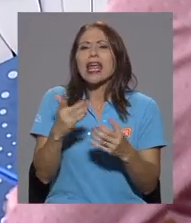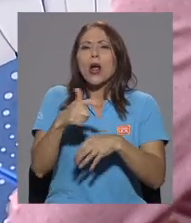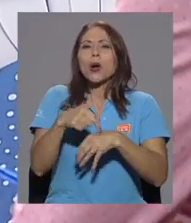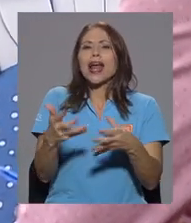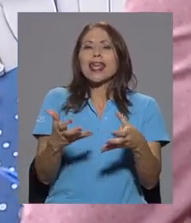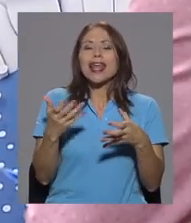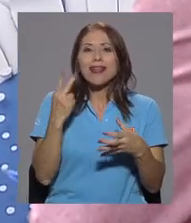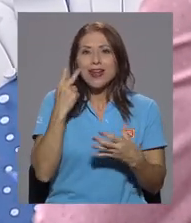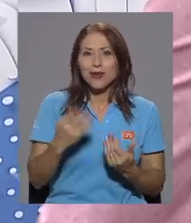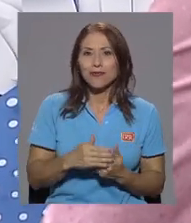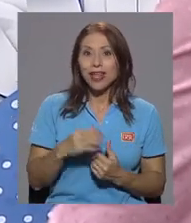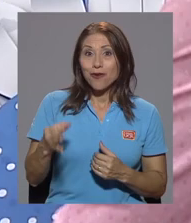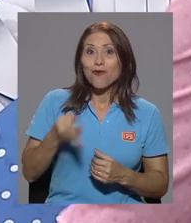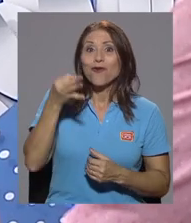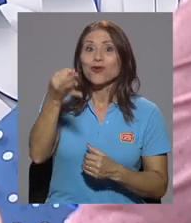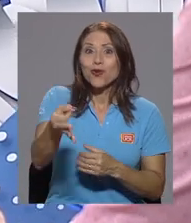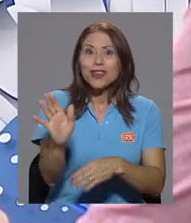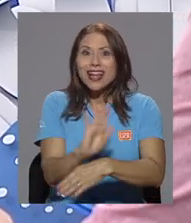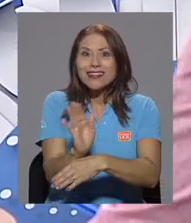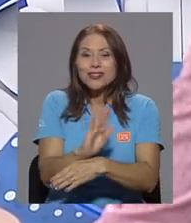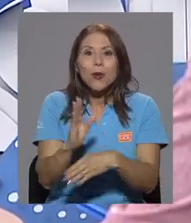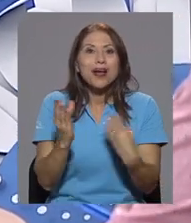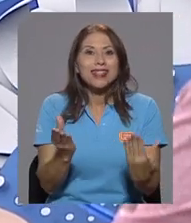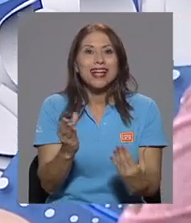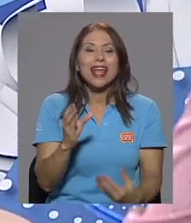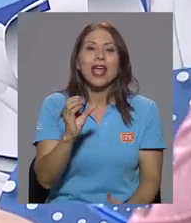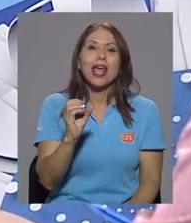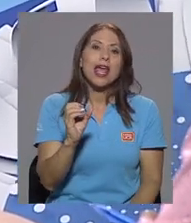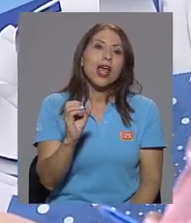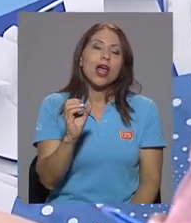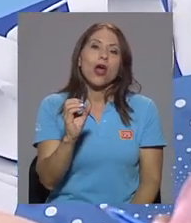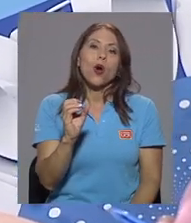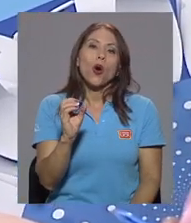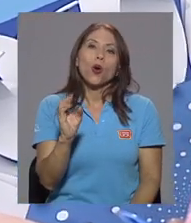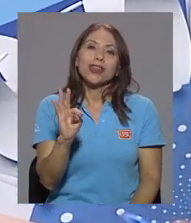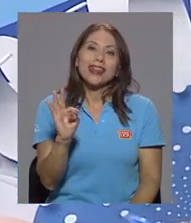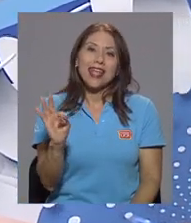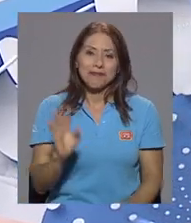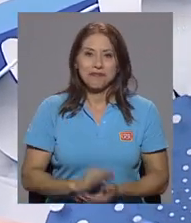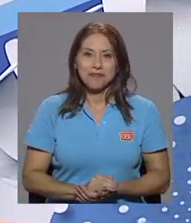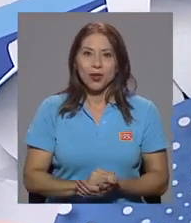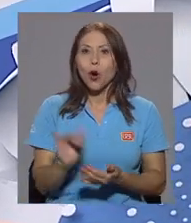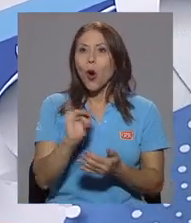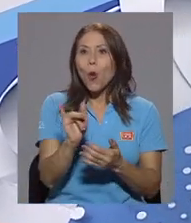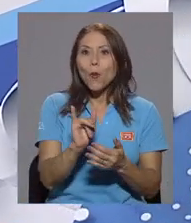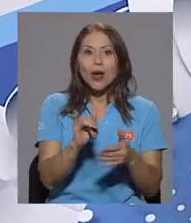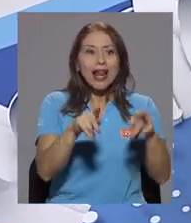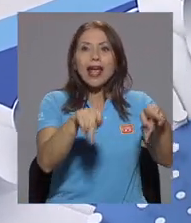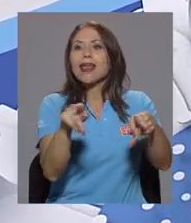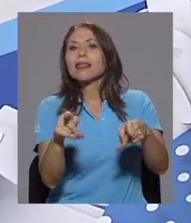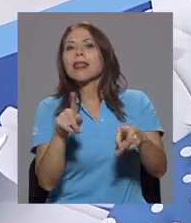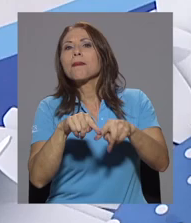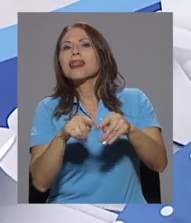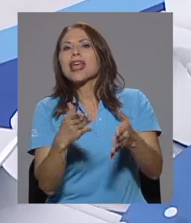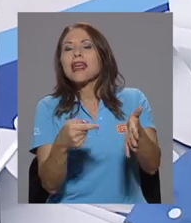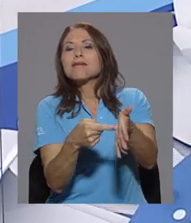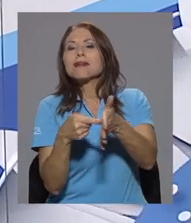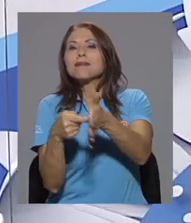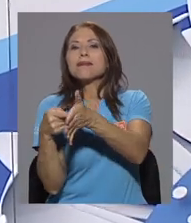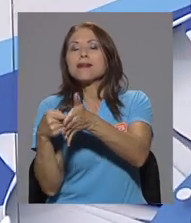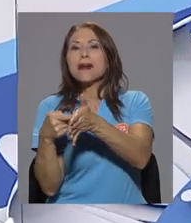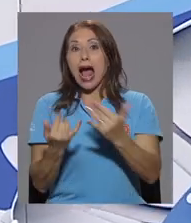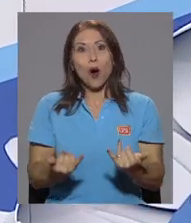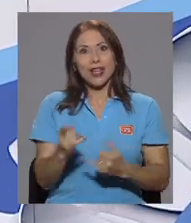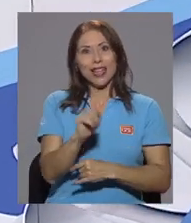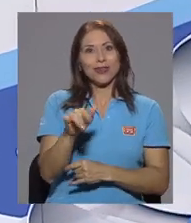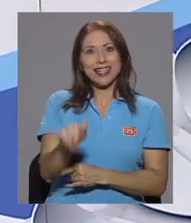cómo se llama a la carta bajo demanda ahorita todavía la televisión no es así así es netflix por ejemplo que